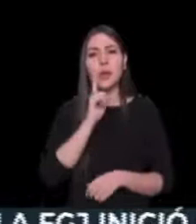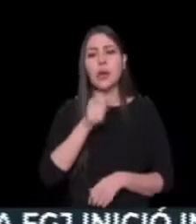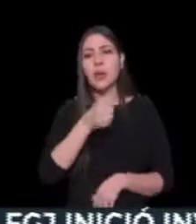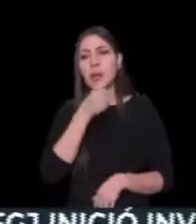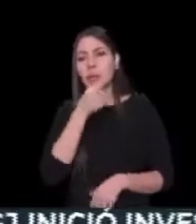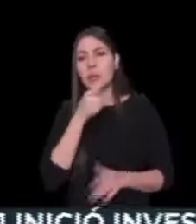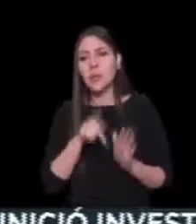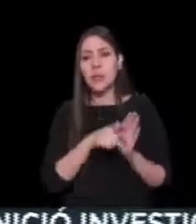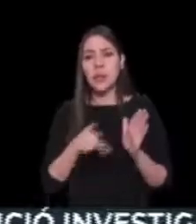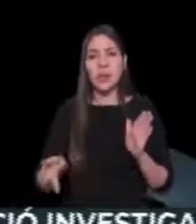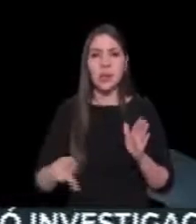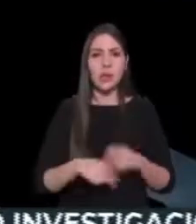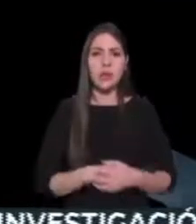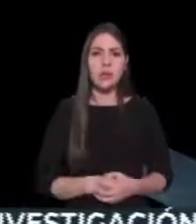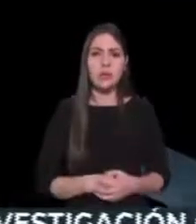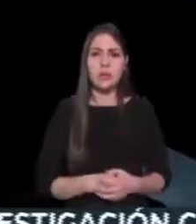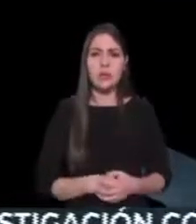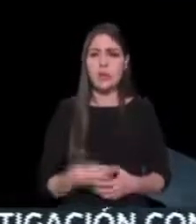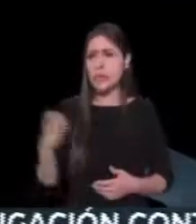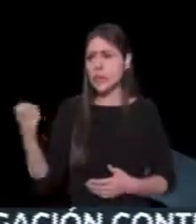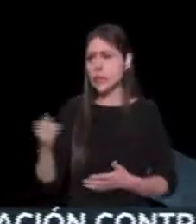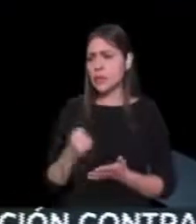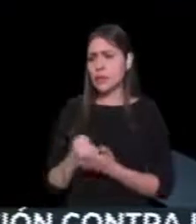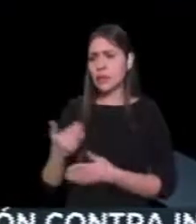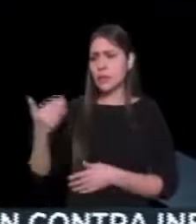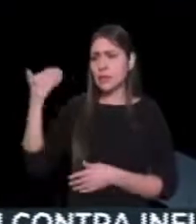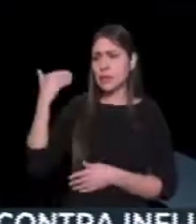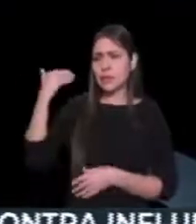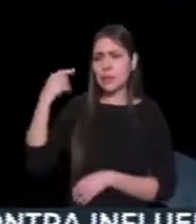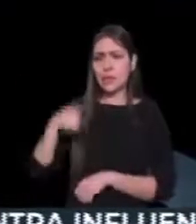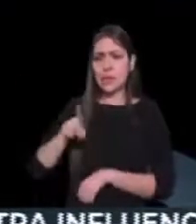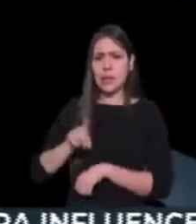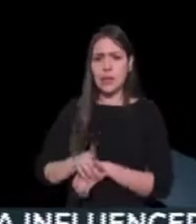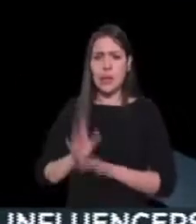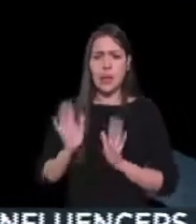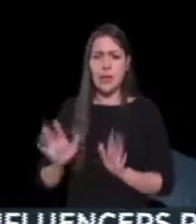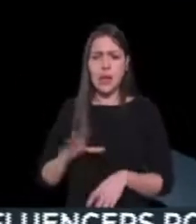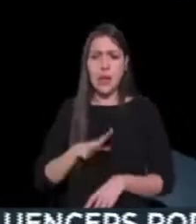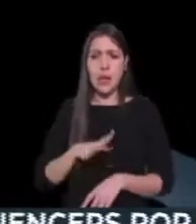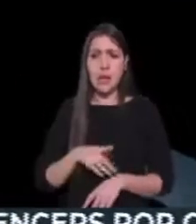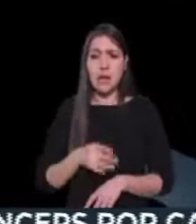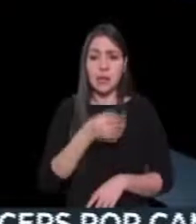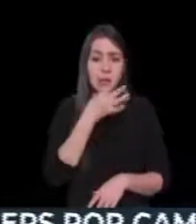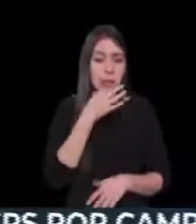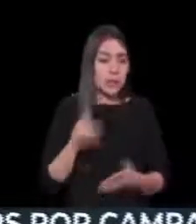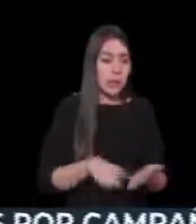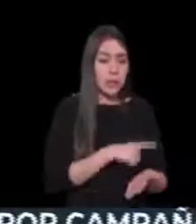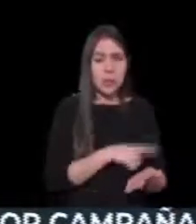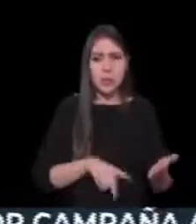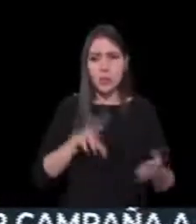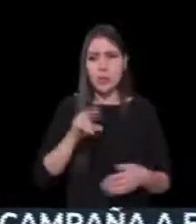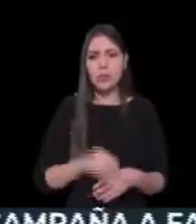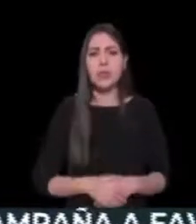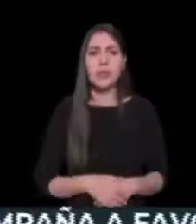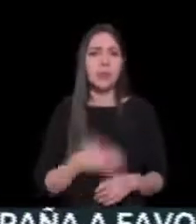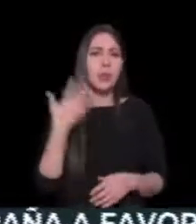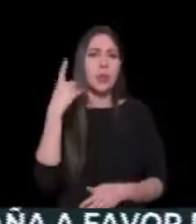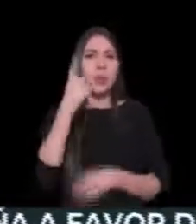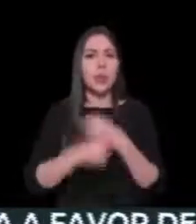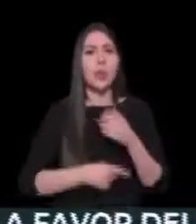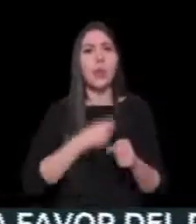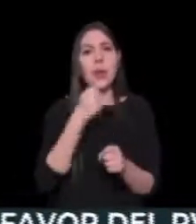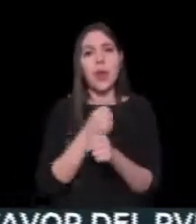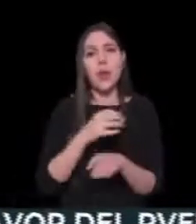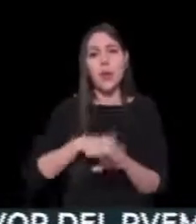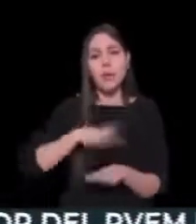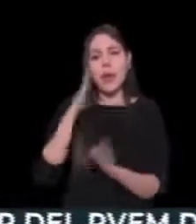es una decisión que se tomó hace varios días, o sea, no cancelas una conferencia de un momento a otro. La explicación, sobre todo una conferencia que lleva más de un año,